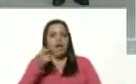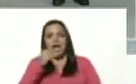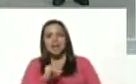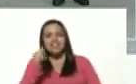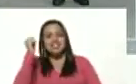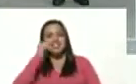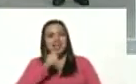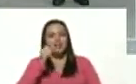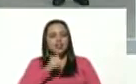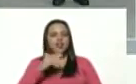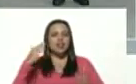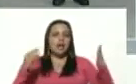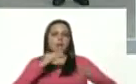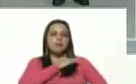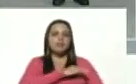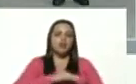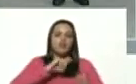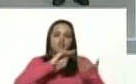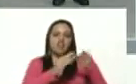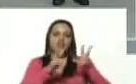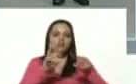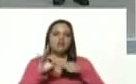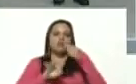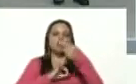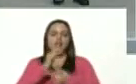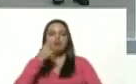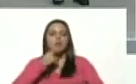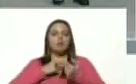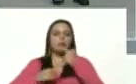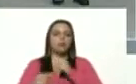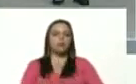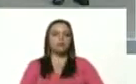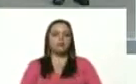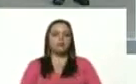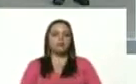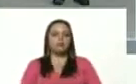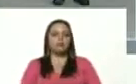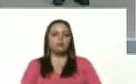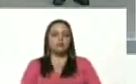los sábados de la gran misión Barrio Nuevo, Barrio Tricolor, para su